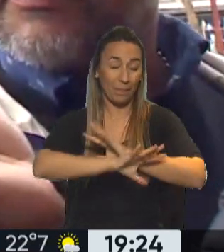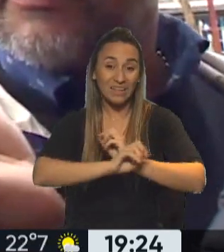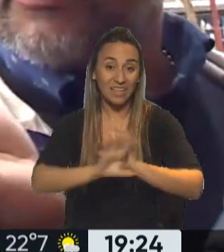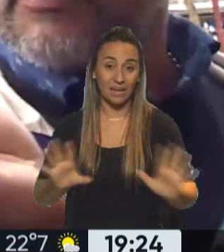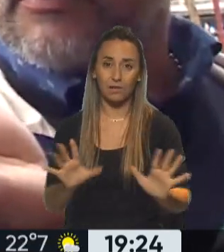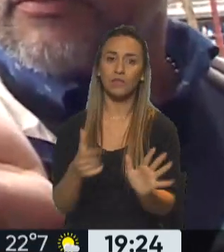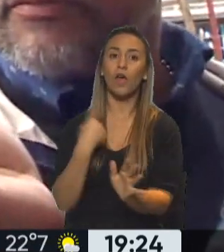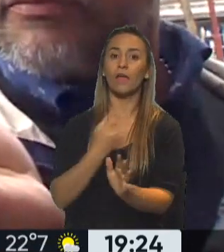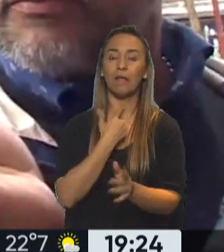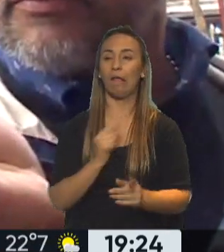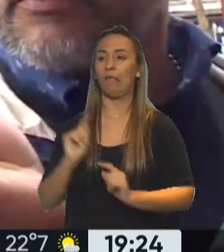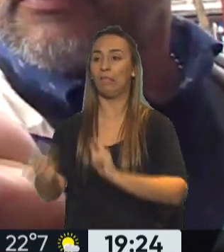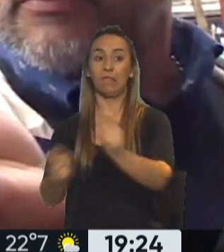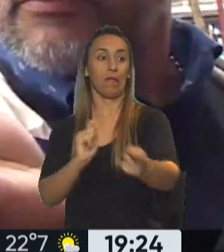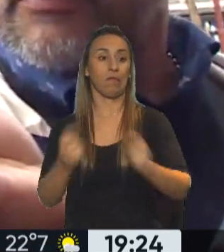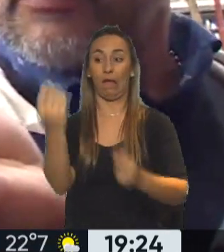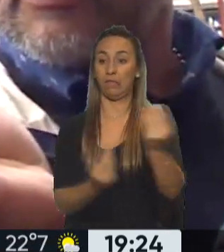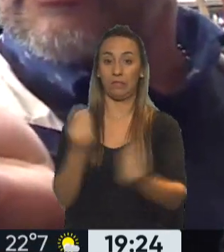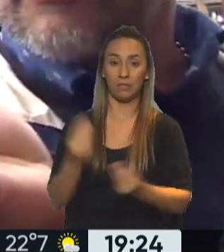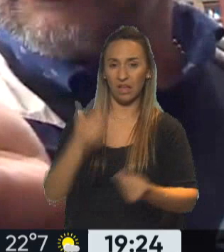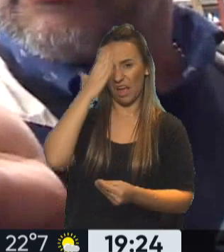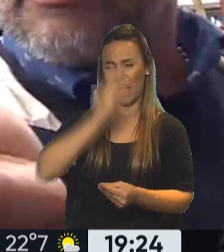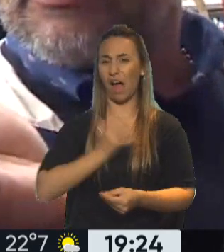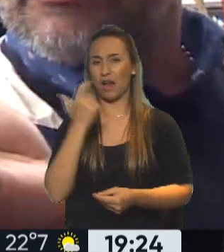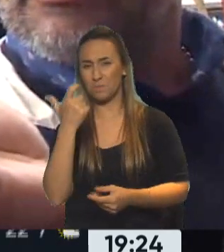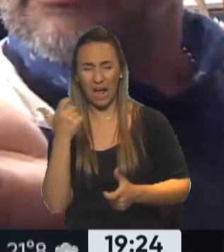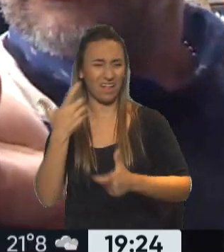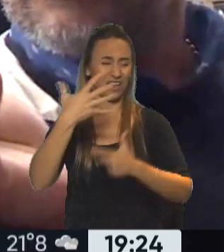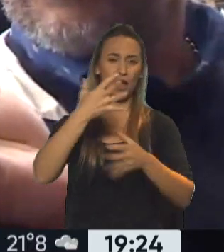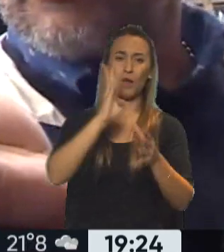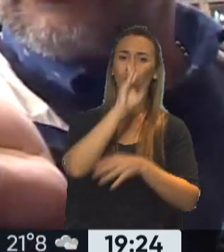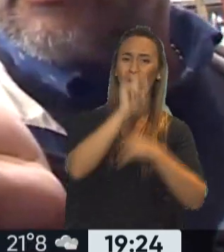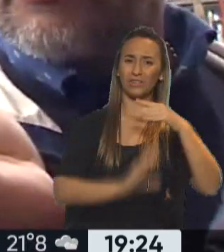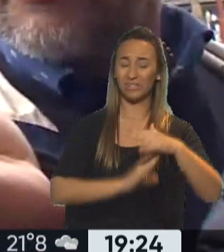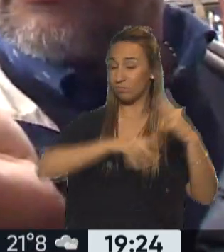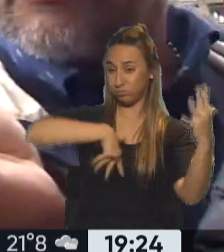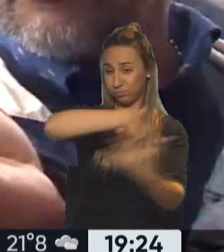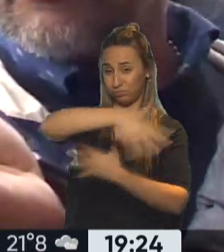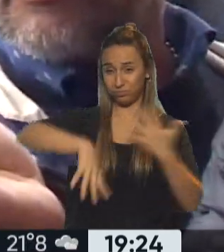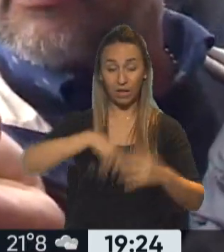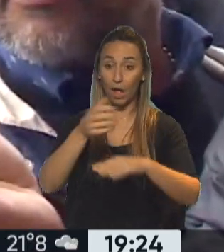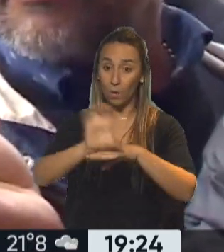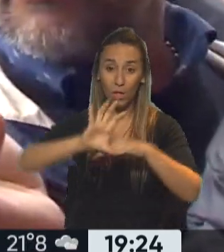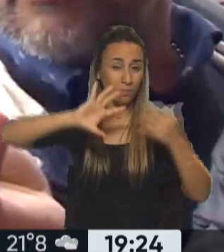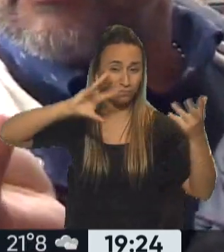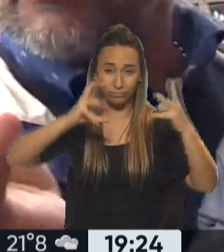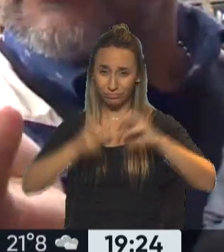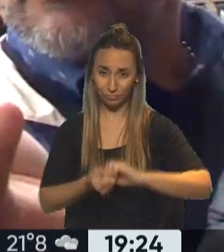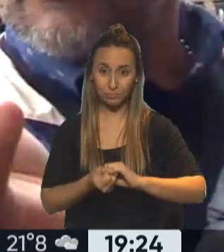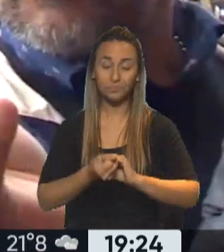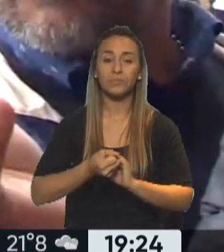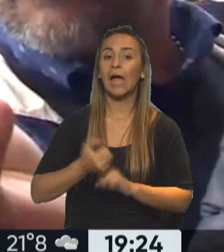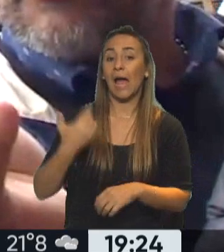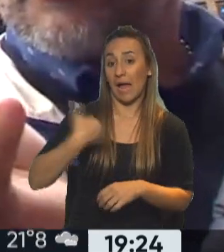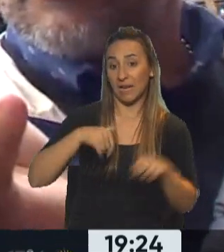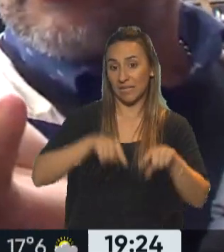en un puesto, a los grupos de poder, a las Fuerzas Armadas, a la policía, al Banco Central, a la burocracia dorada. Destrozaron todo. Argentina tiene problemas